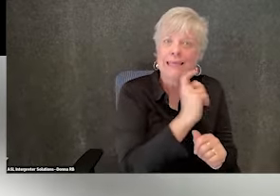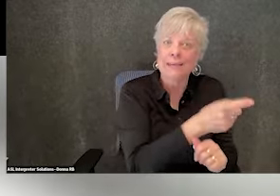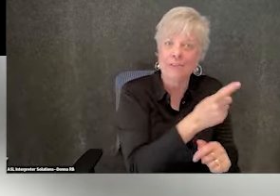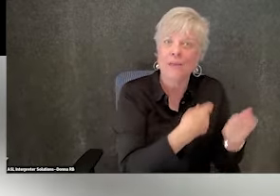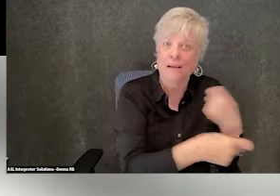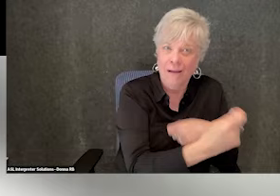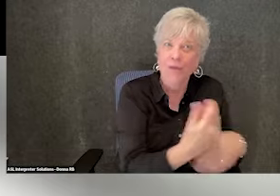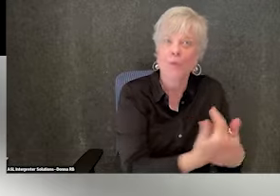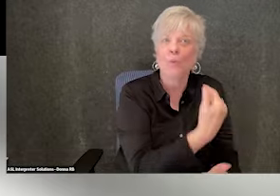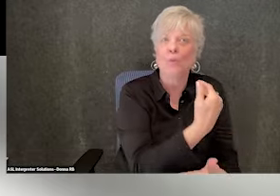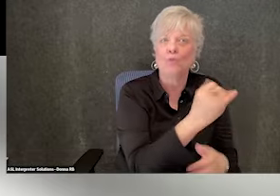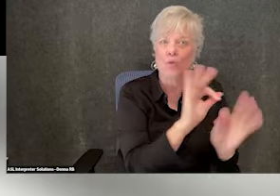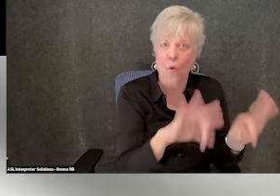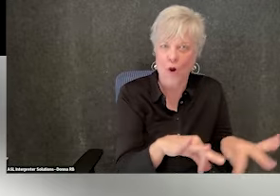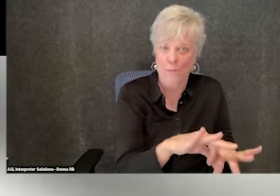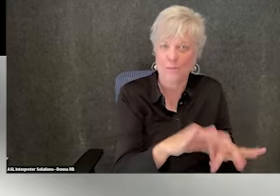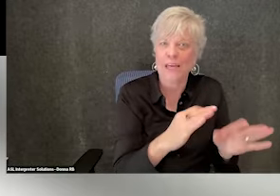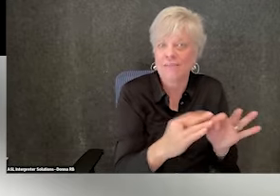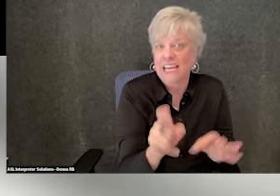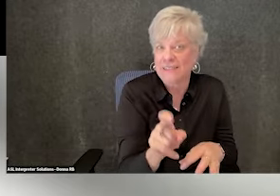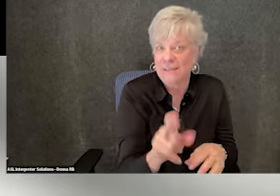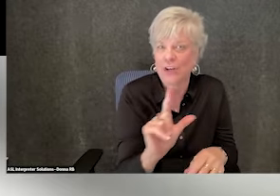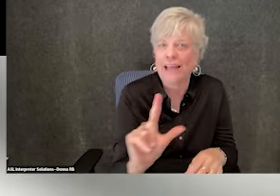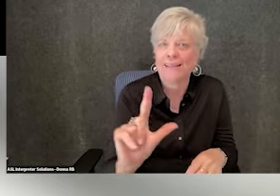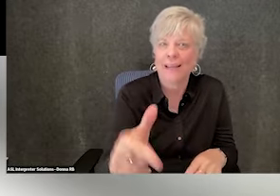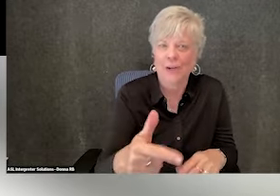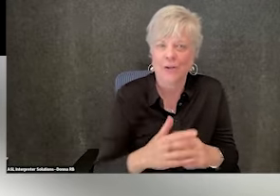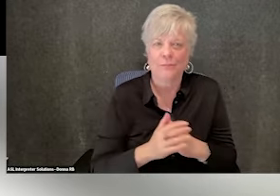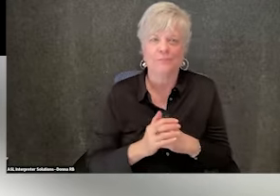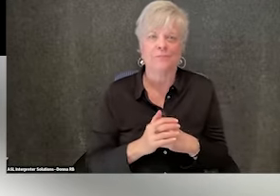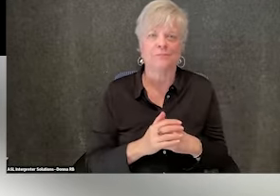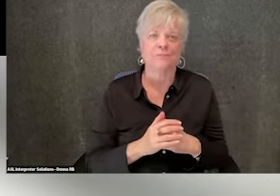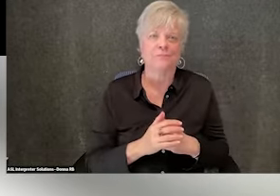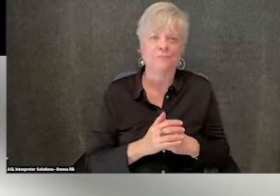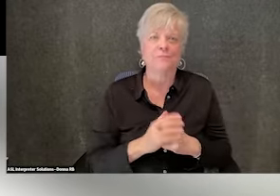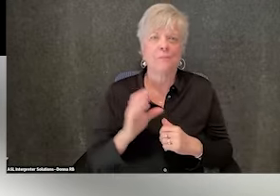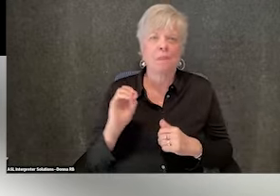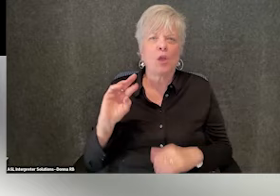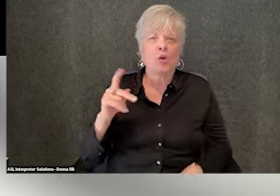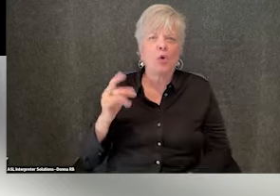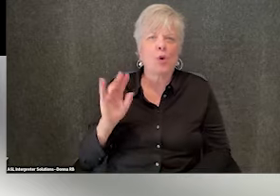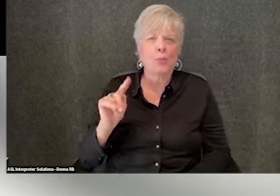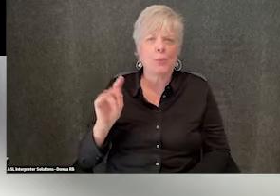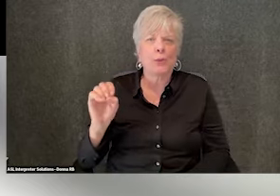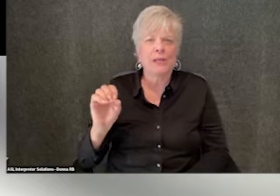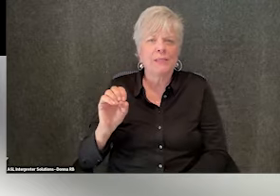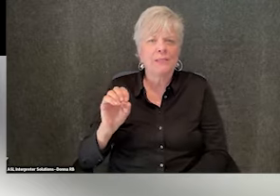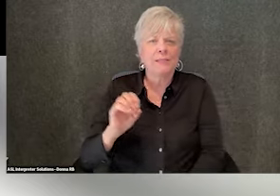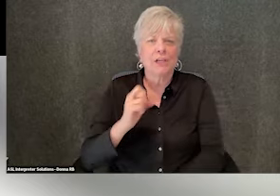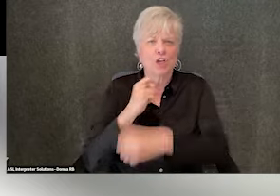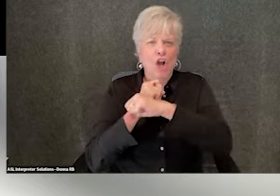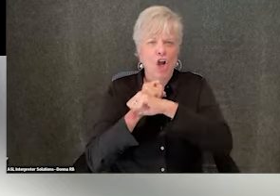documentos para saber a dónde tiene que ir si necesita actualizarlo más adelante.